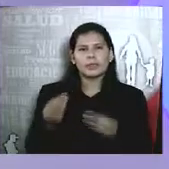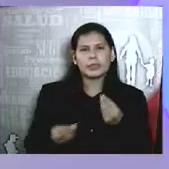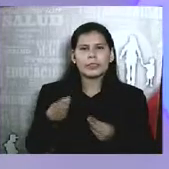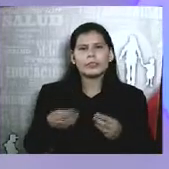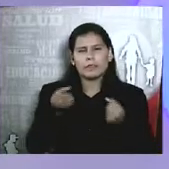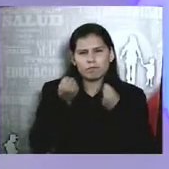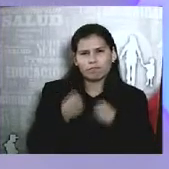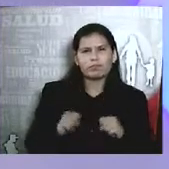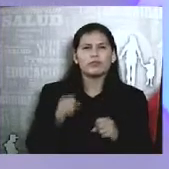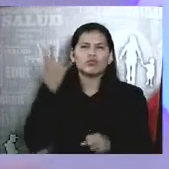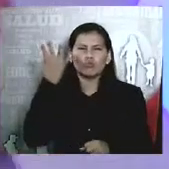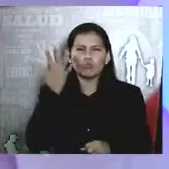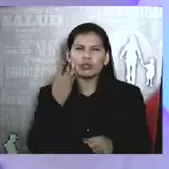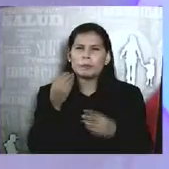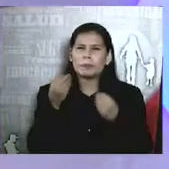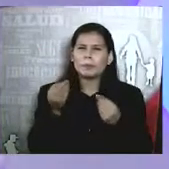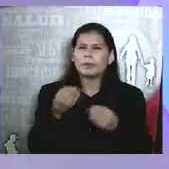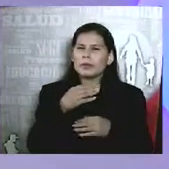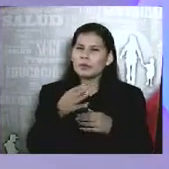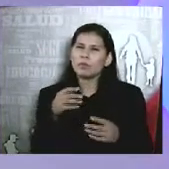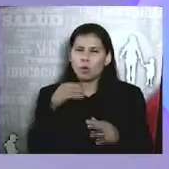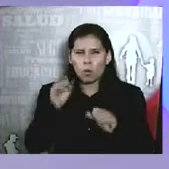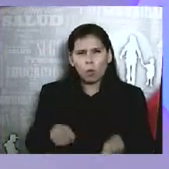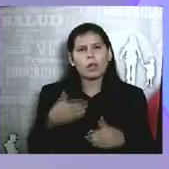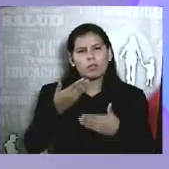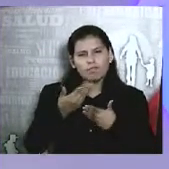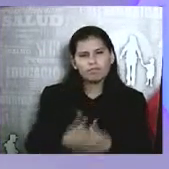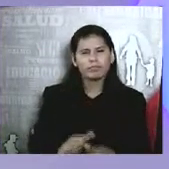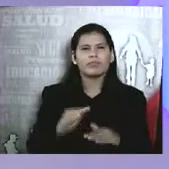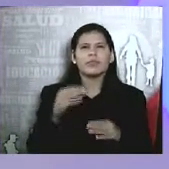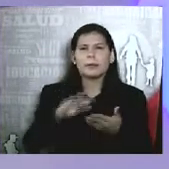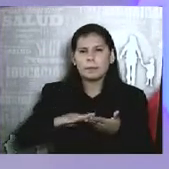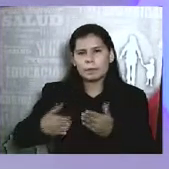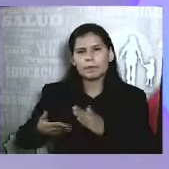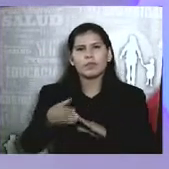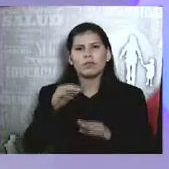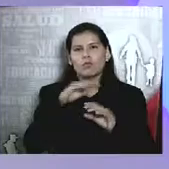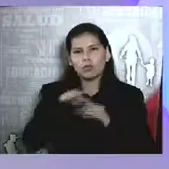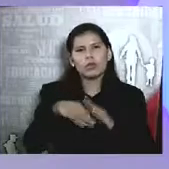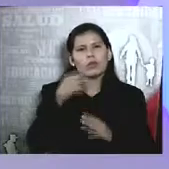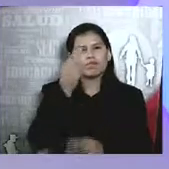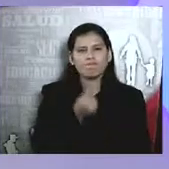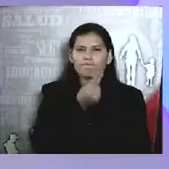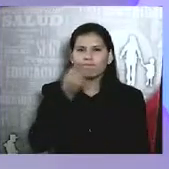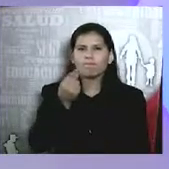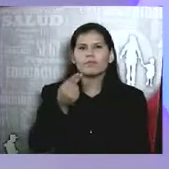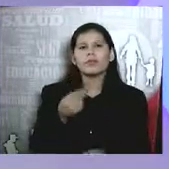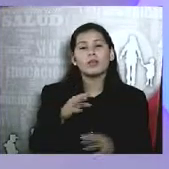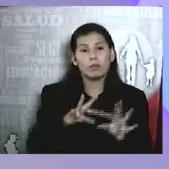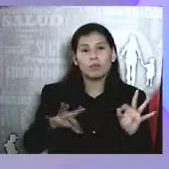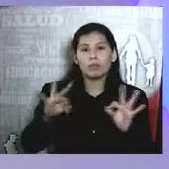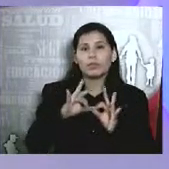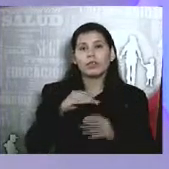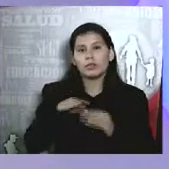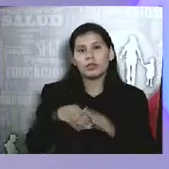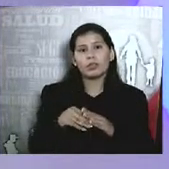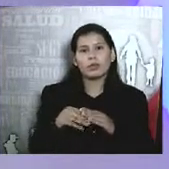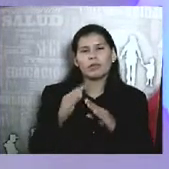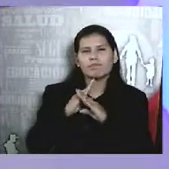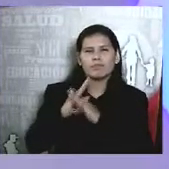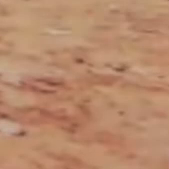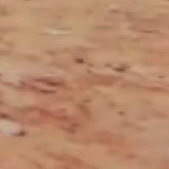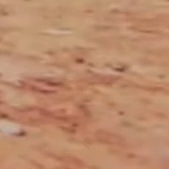de esforzarnos al máximo si hay un proceso de paz para que se cumplan esos compromisos, que es la única forma de romper los ciclos de